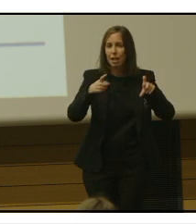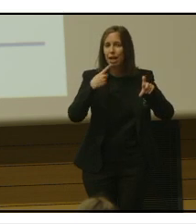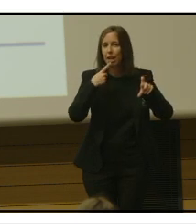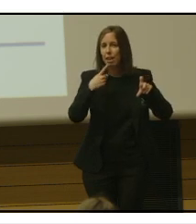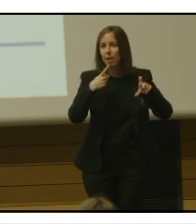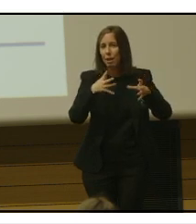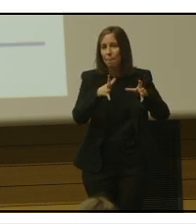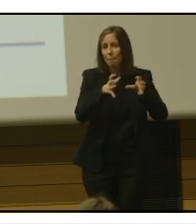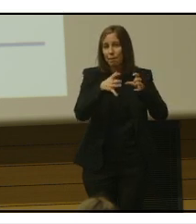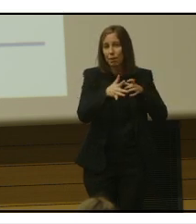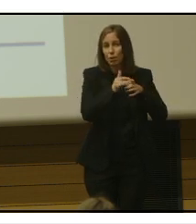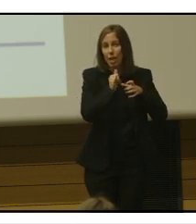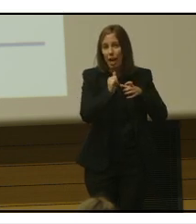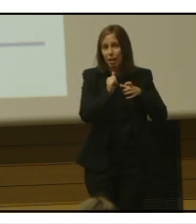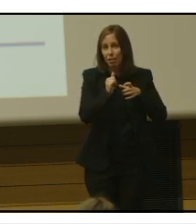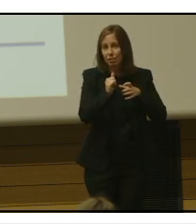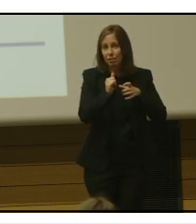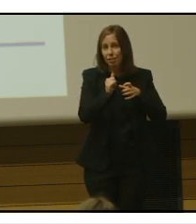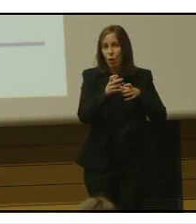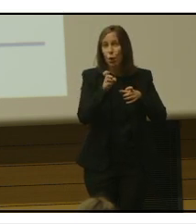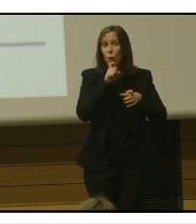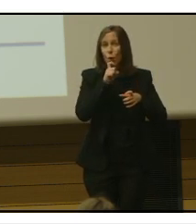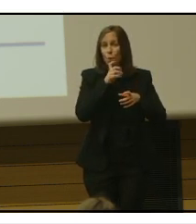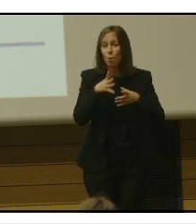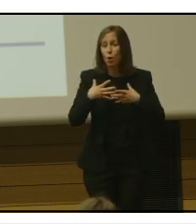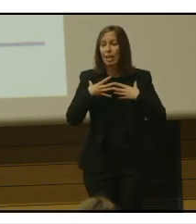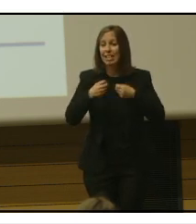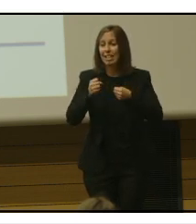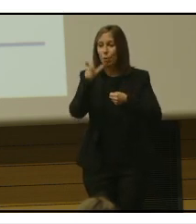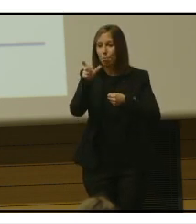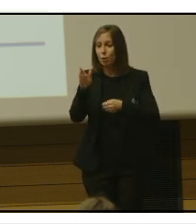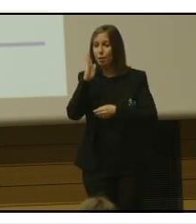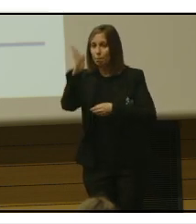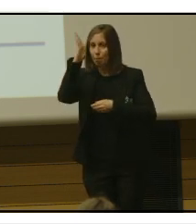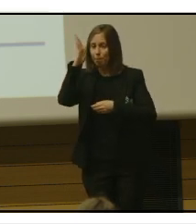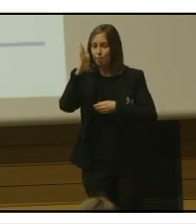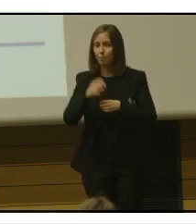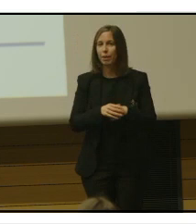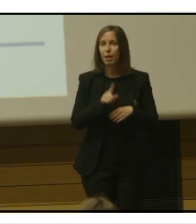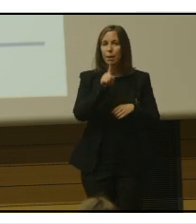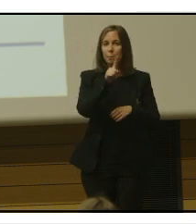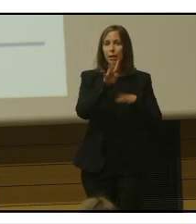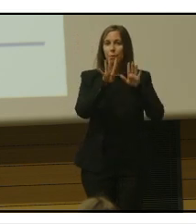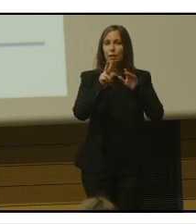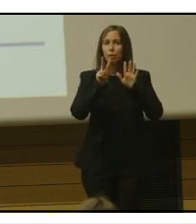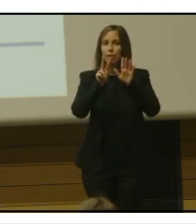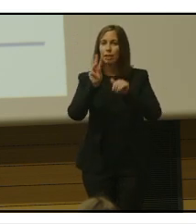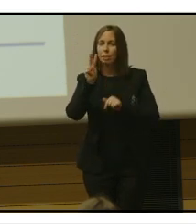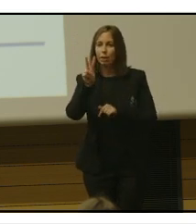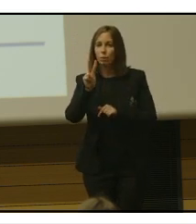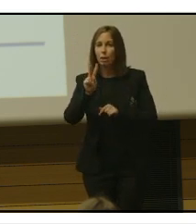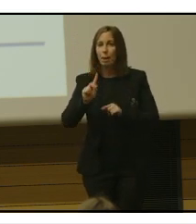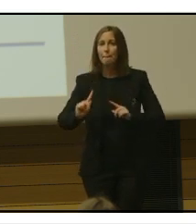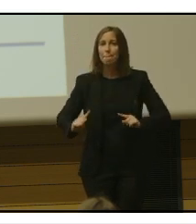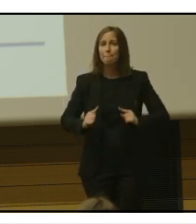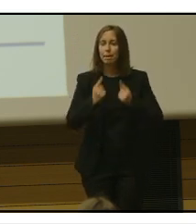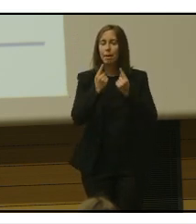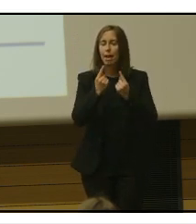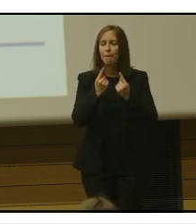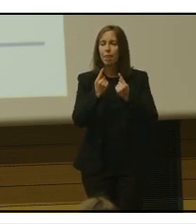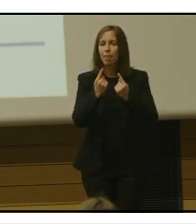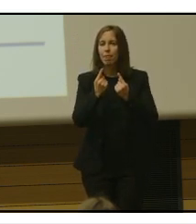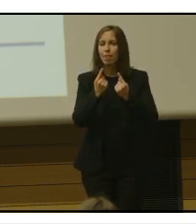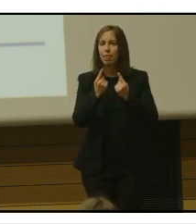consigue beneficios a costa pues de la salud de los demás. Año 1972 es cuando por primera vez, hablábamos antes del 64, en